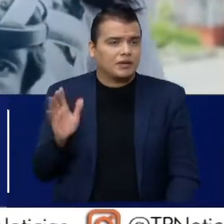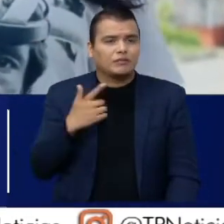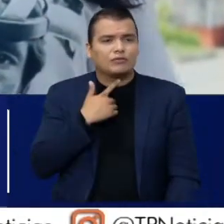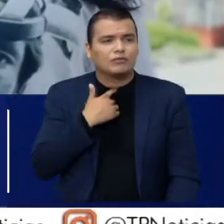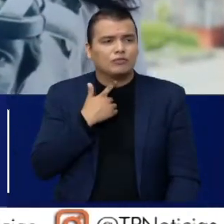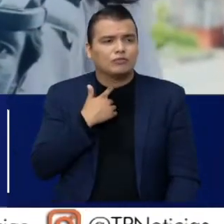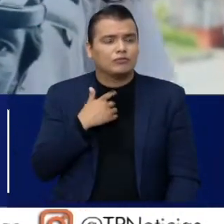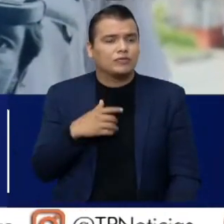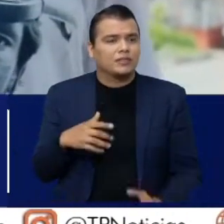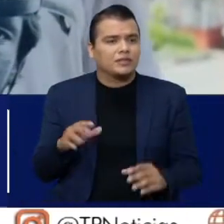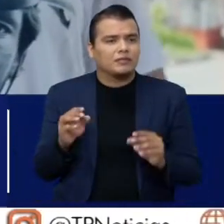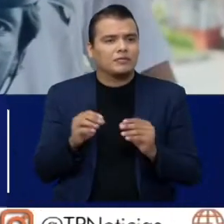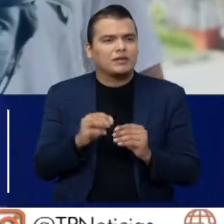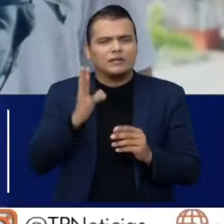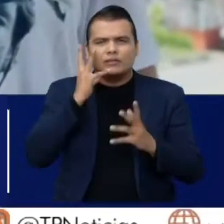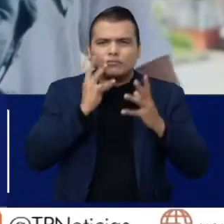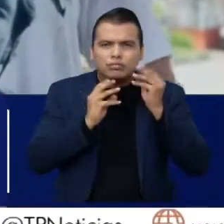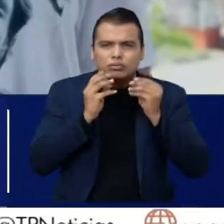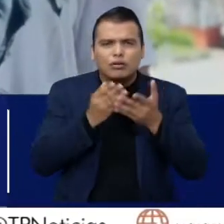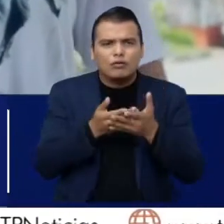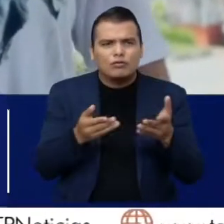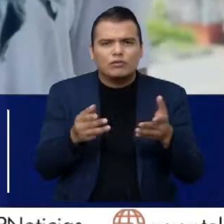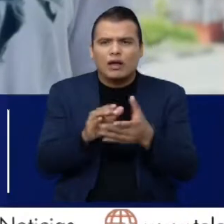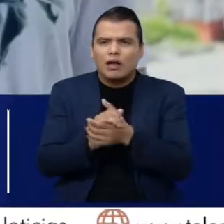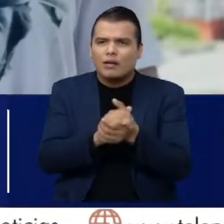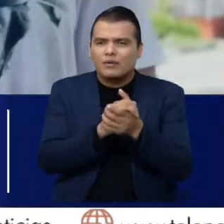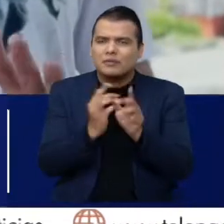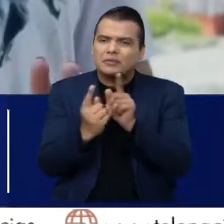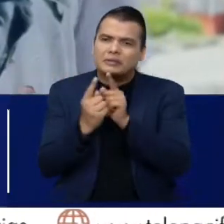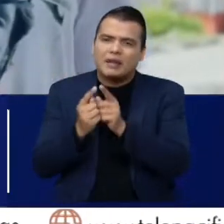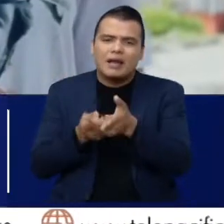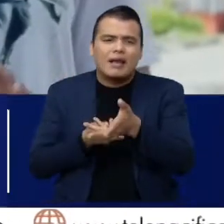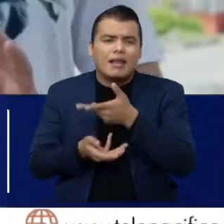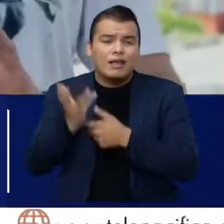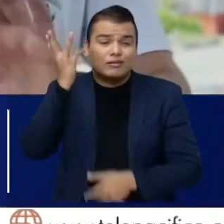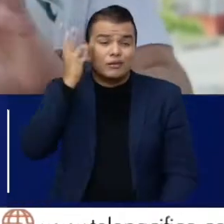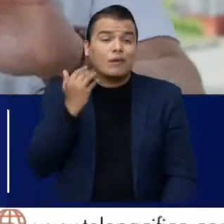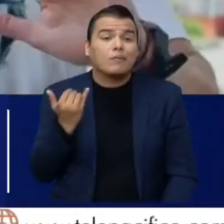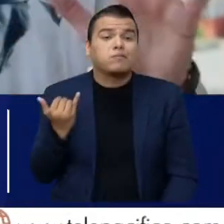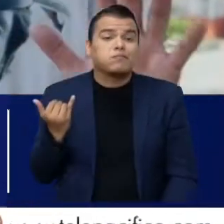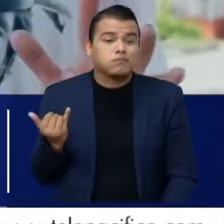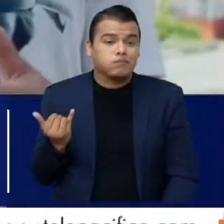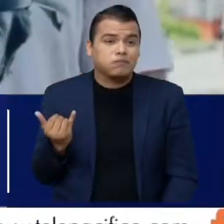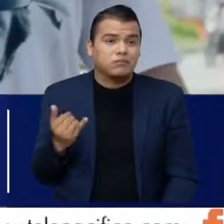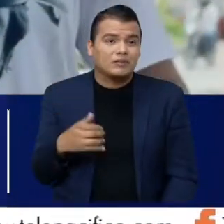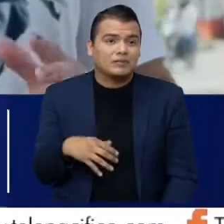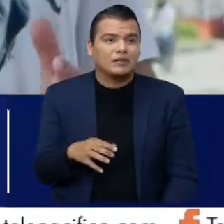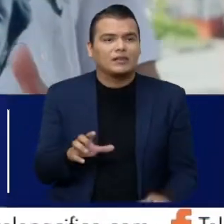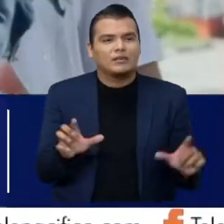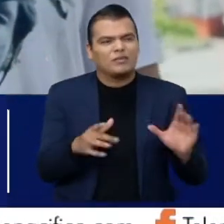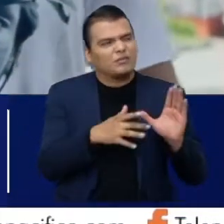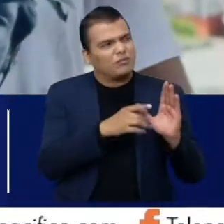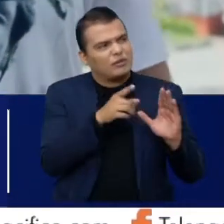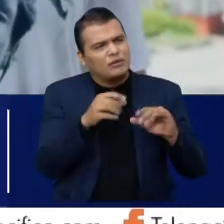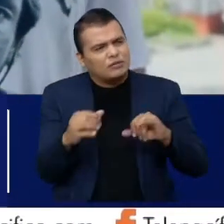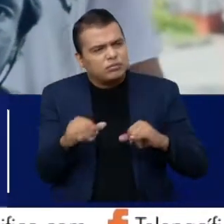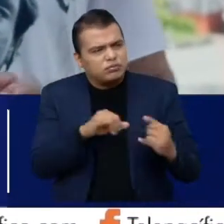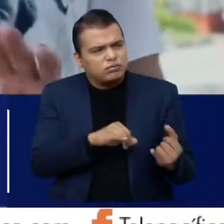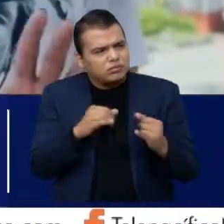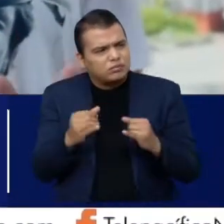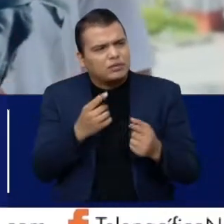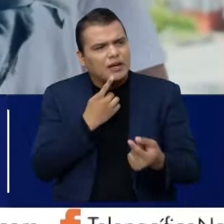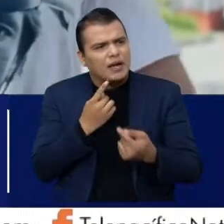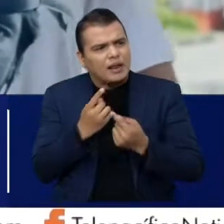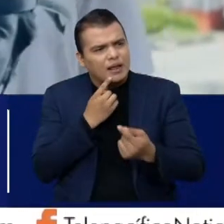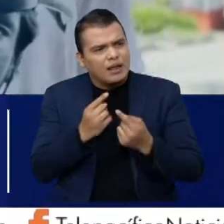y compartir todas sus experiencias con los amigos, porque eso era de todos los días. Entonces allá en su televisor, proyectando las carreras, hablando con